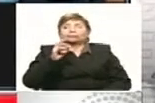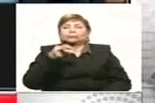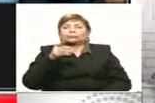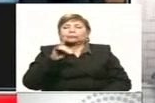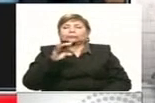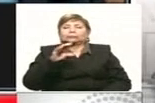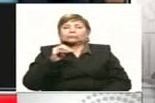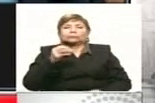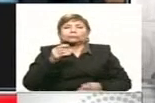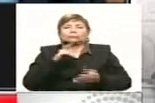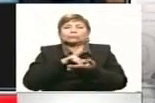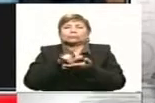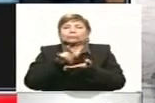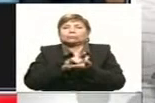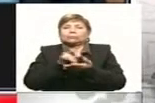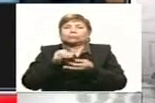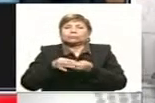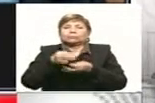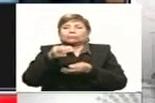del aeropuerto.